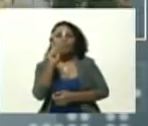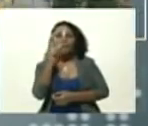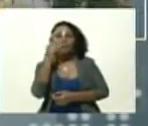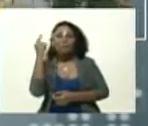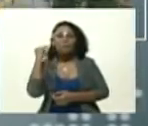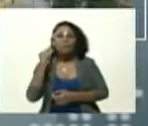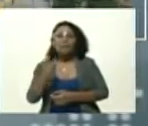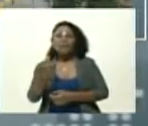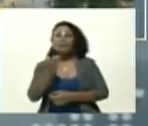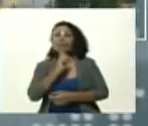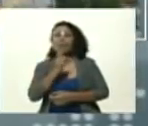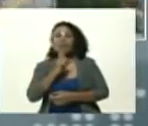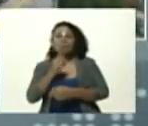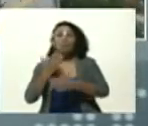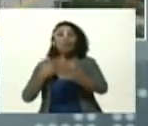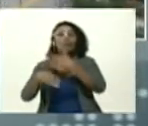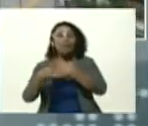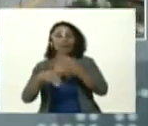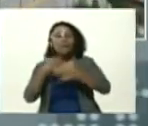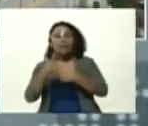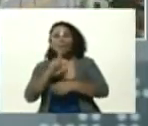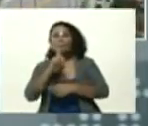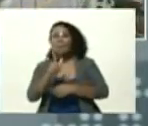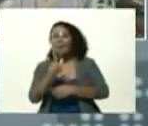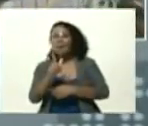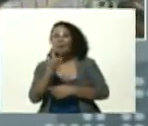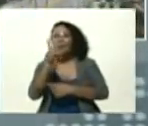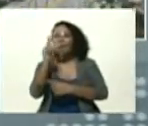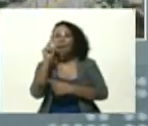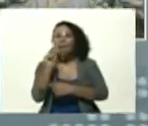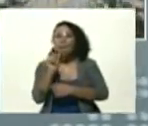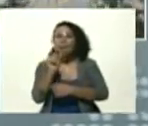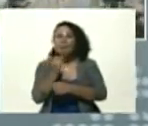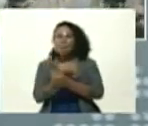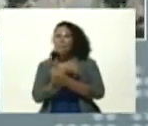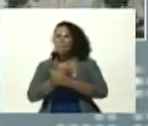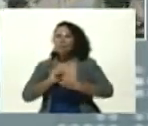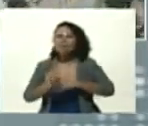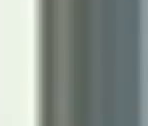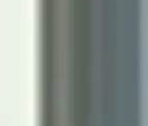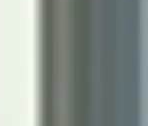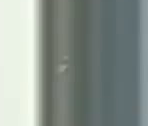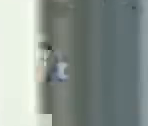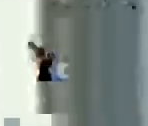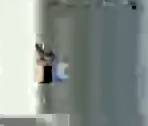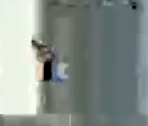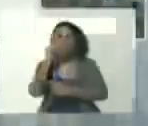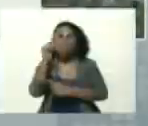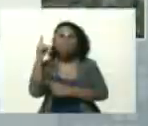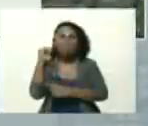es difícil uno llevarse mal con un guaro. Es imposible llevársela mal con un guaro.